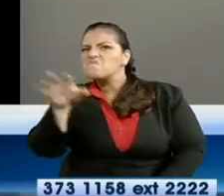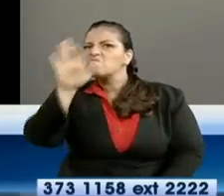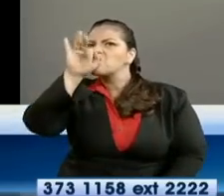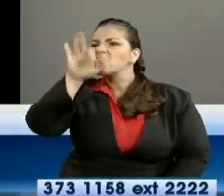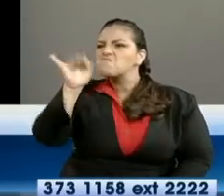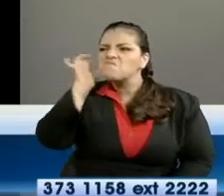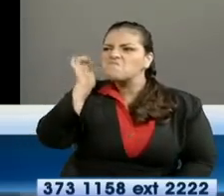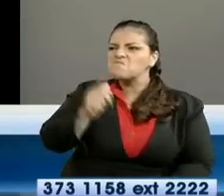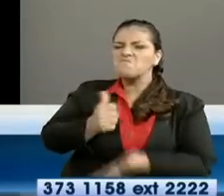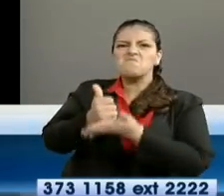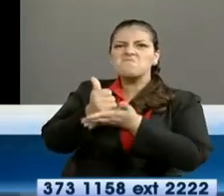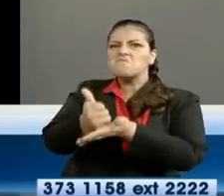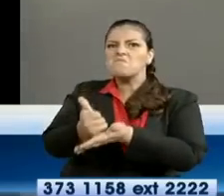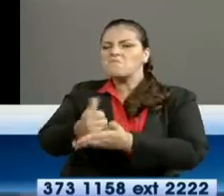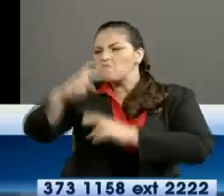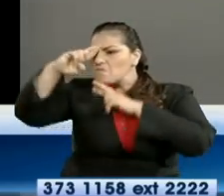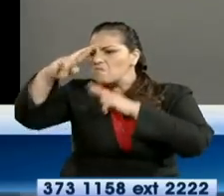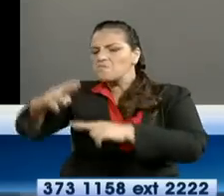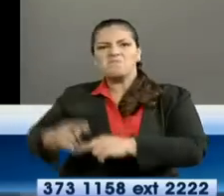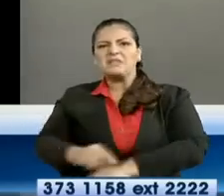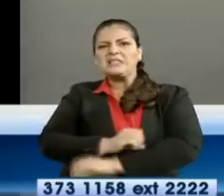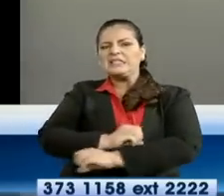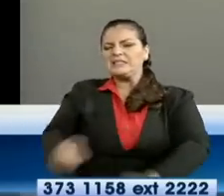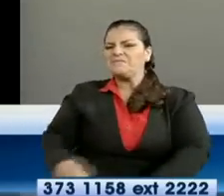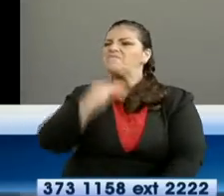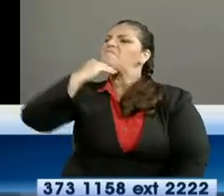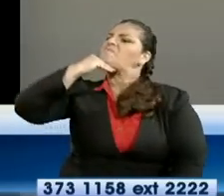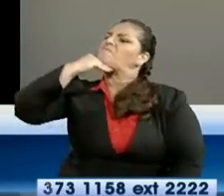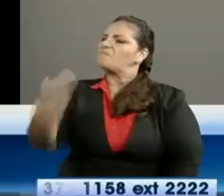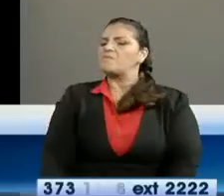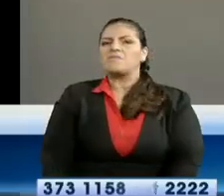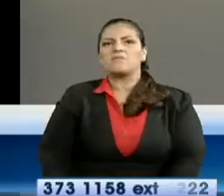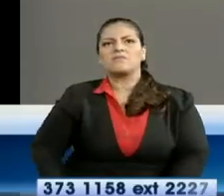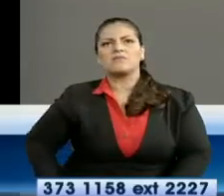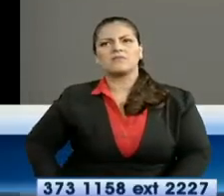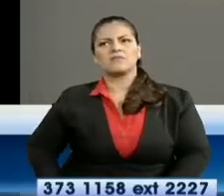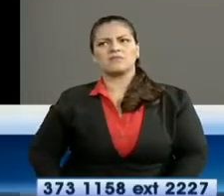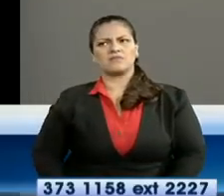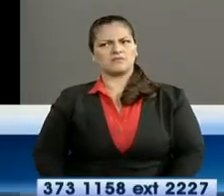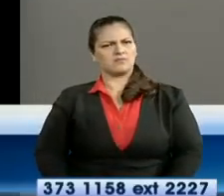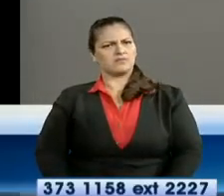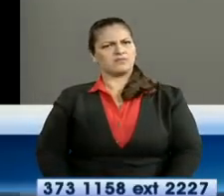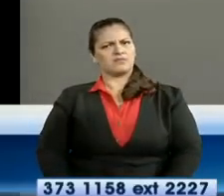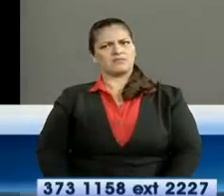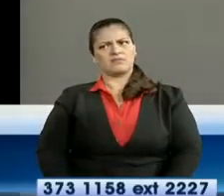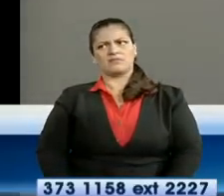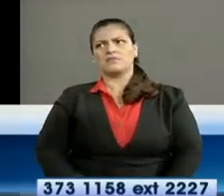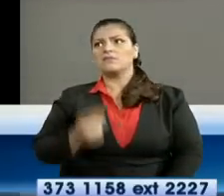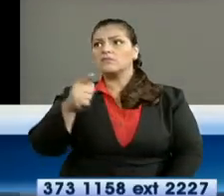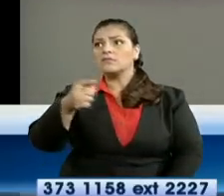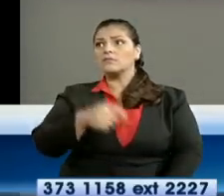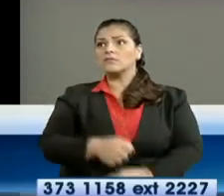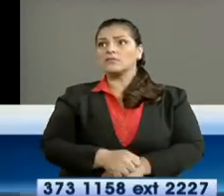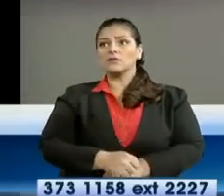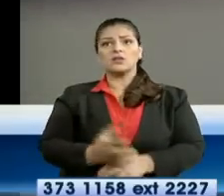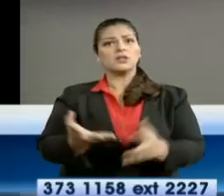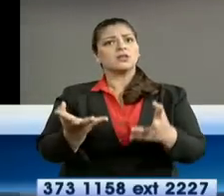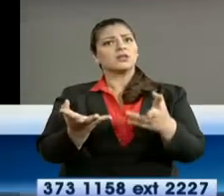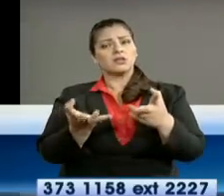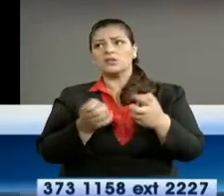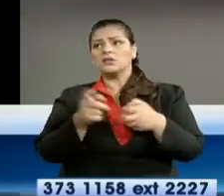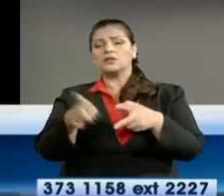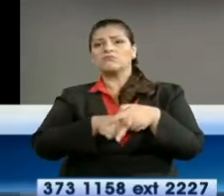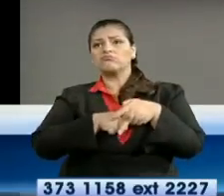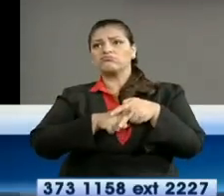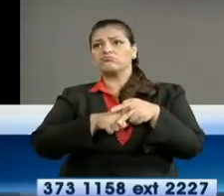Así es. Aquí porque hubo solidaridad, Luisa, de varios carros, entre claro, ellos un bus. Claro muy bien, sí. El chofer del bus se le cruzó. Ajá. Y el de un auto blanco, vea, ahí está el auto